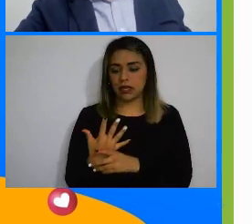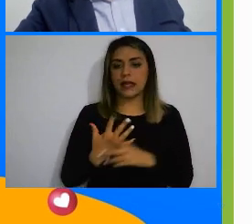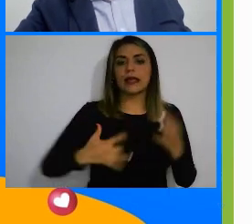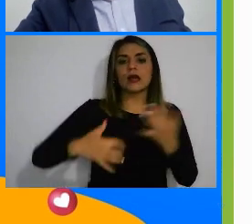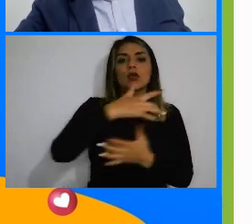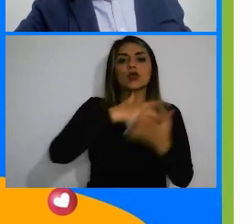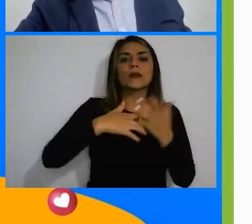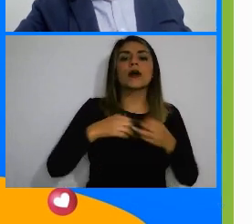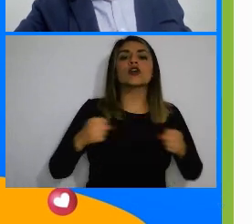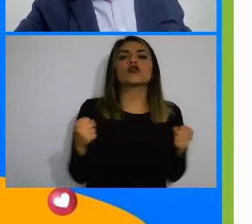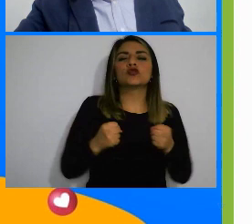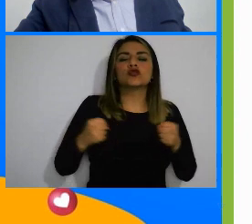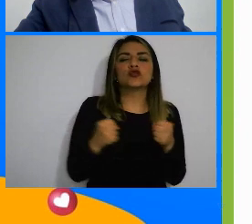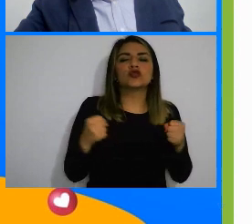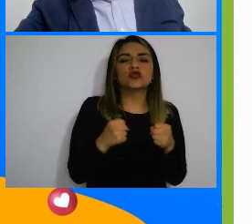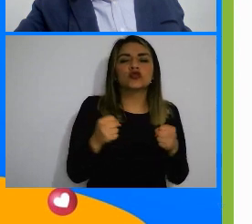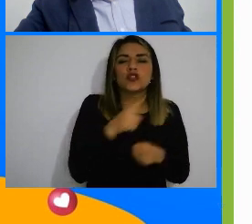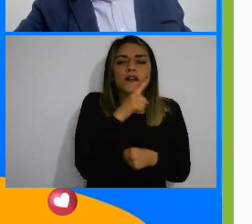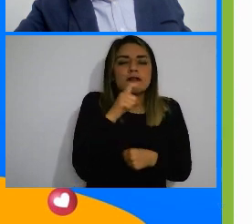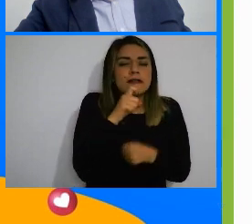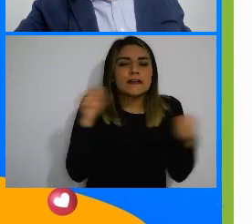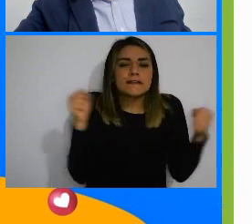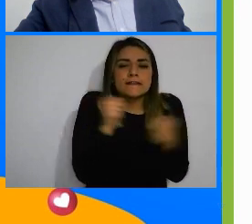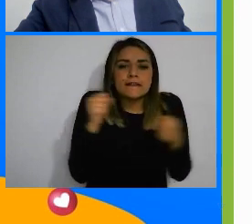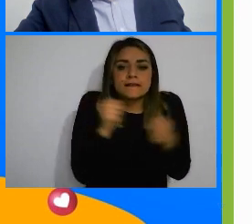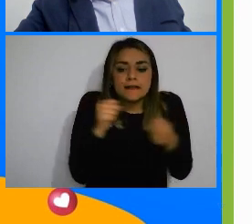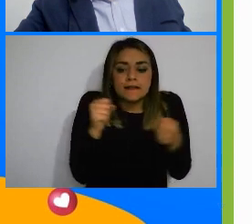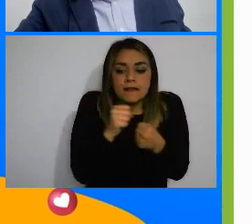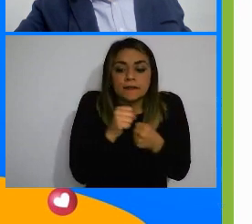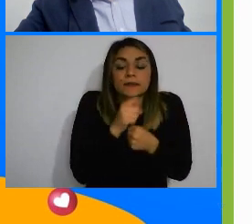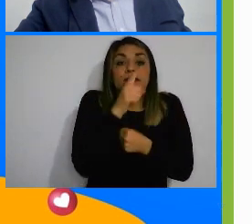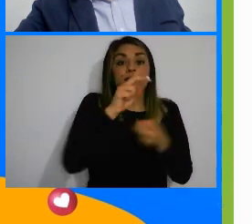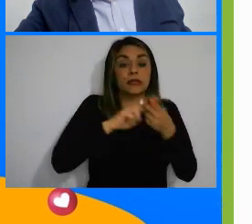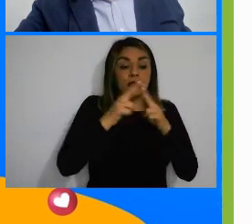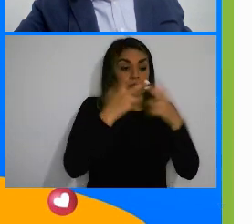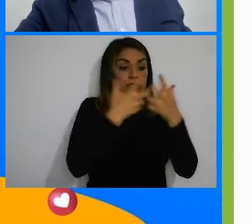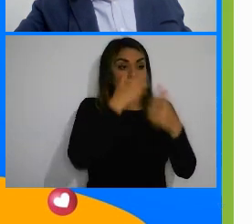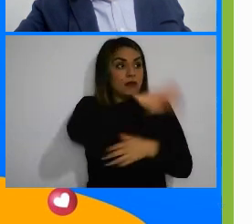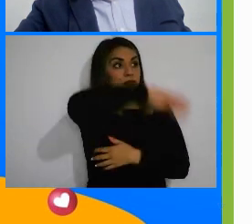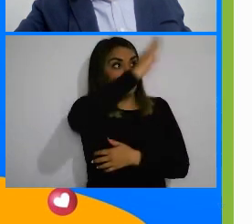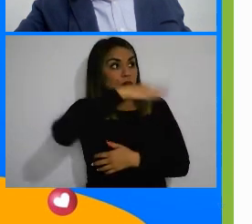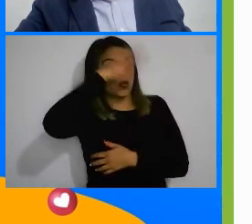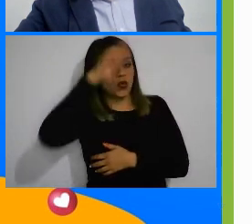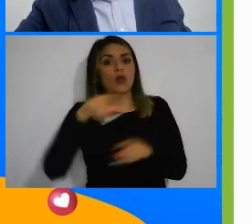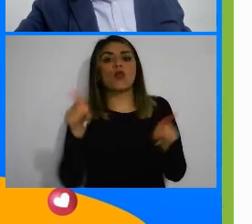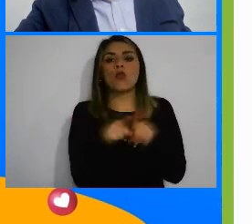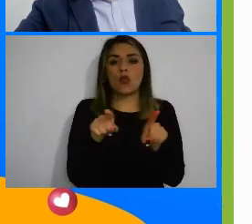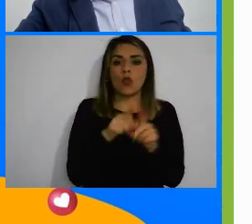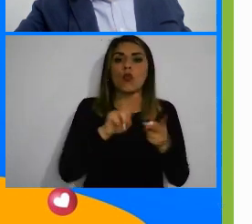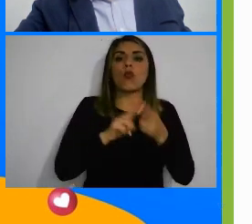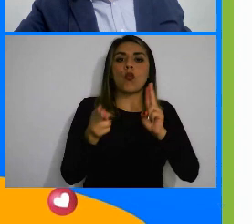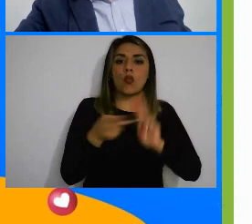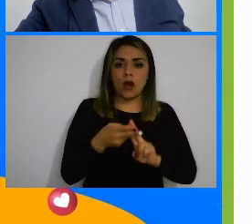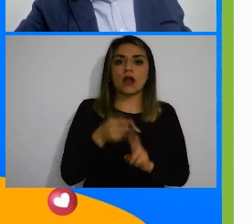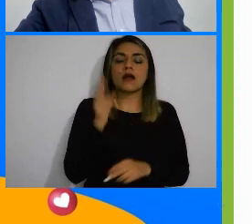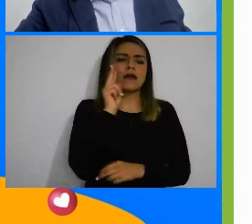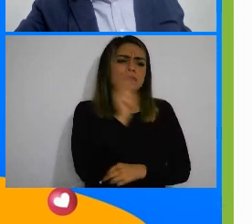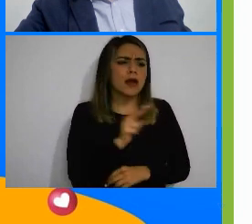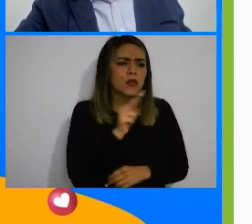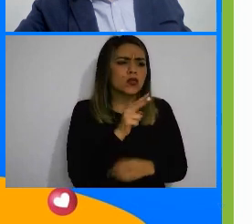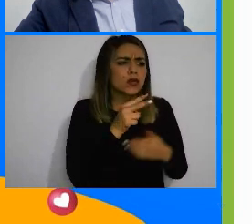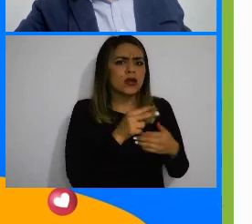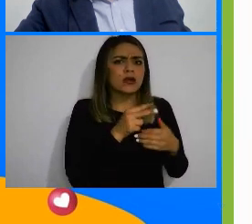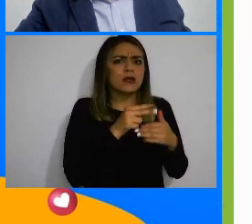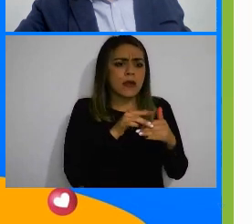polar. Si yo miro esto en un sistema montañoso, va a pasar igual, mire. A medida que nosotros vamos avanzando, vamos